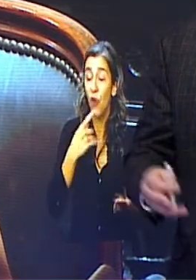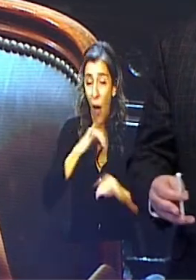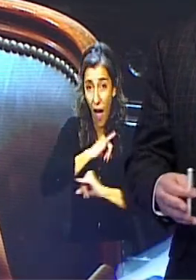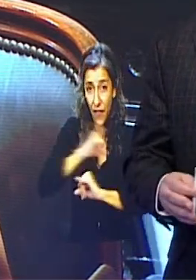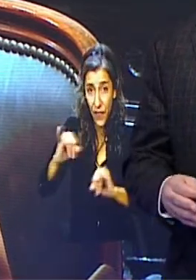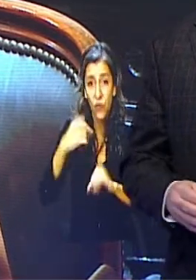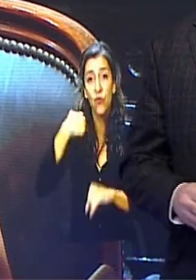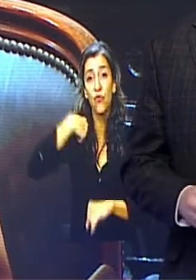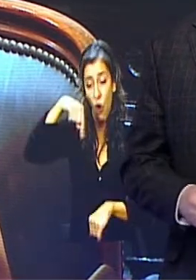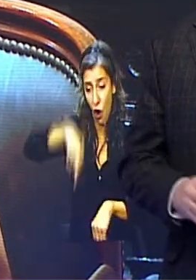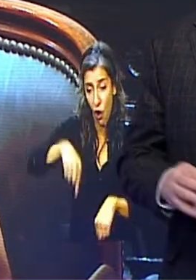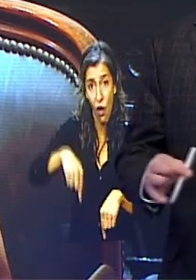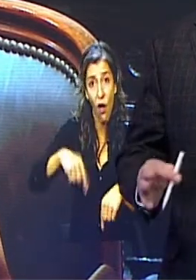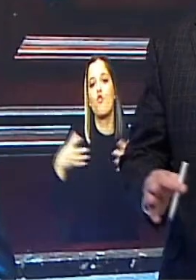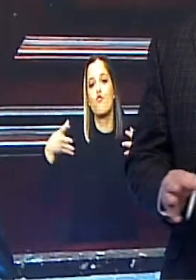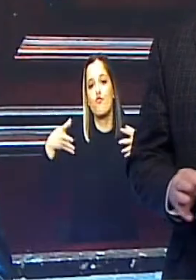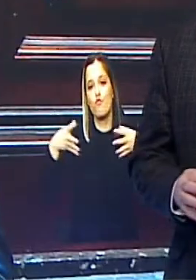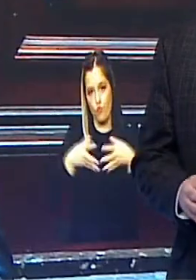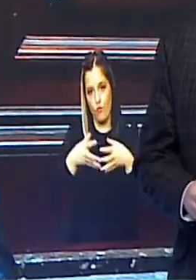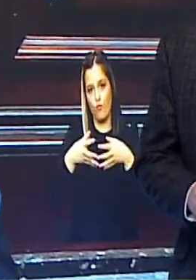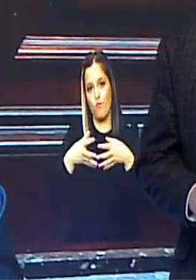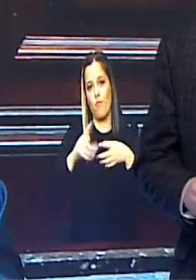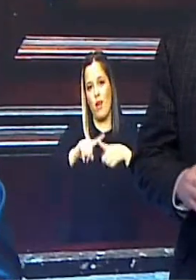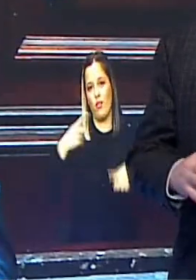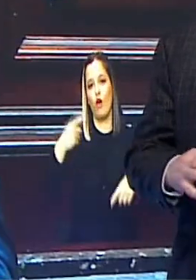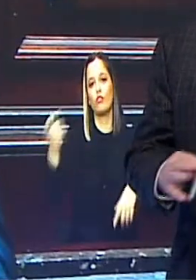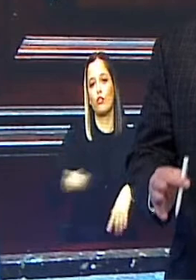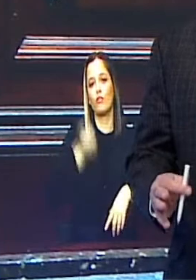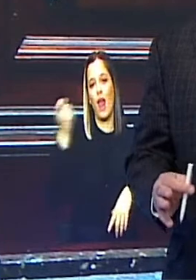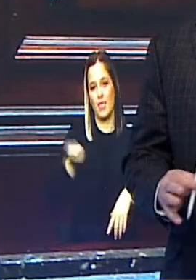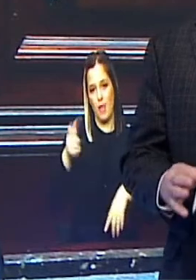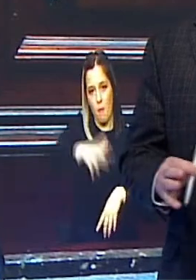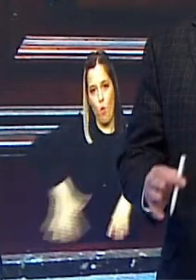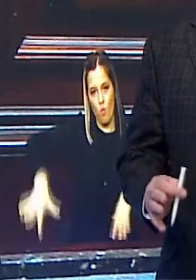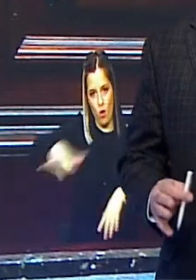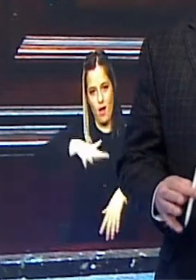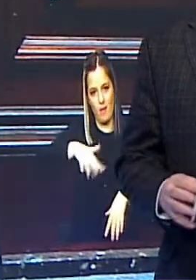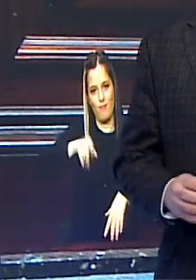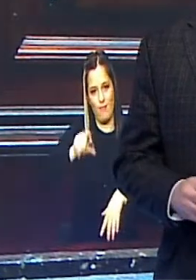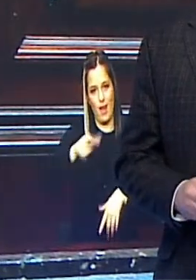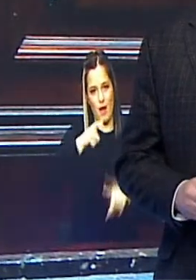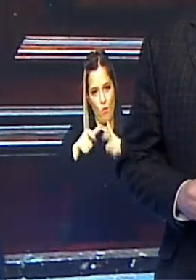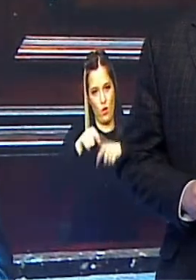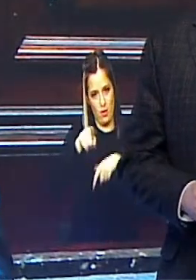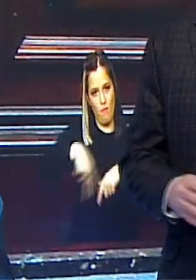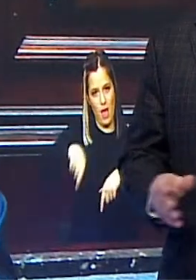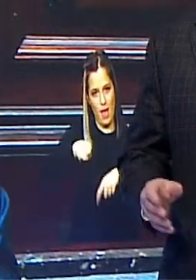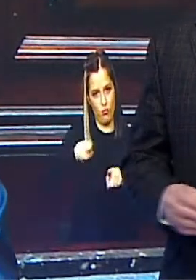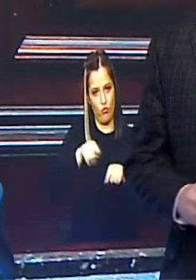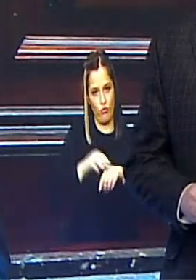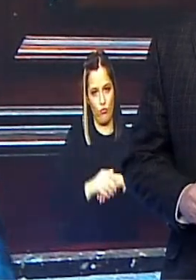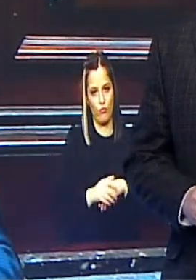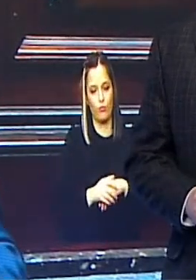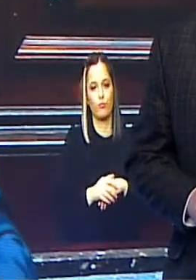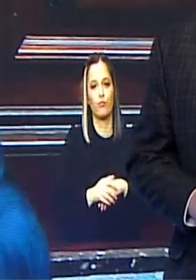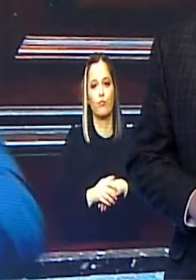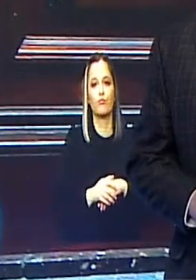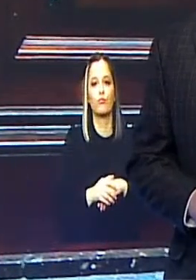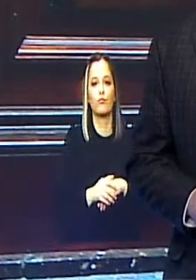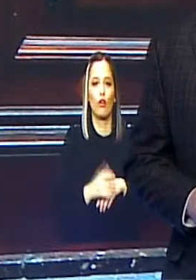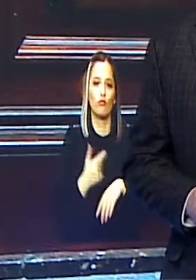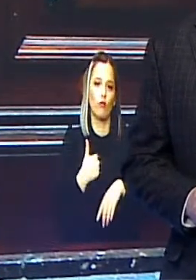a pocas horas de cerrar lo que va a ser en el plano electoral, en el plano del calendario